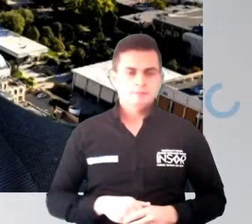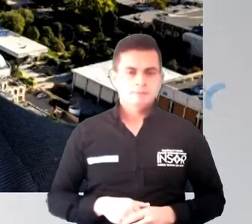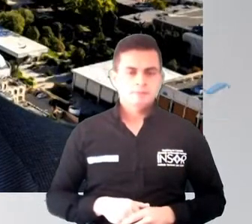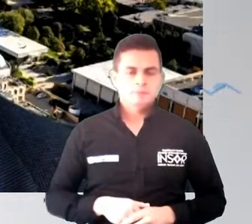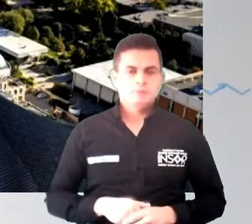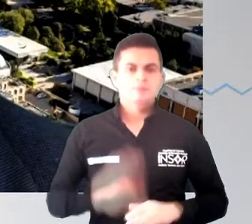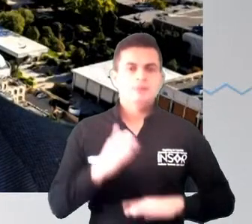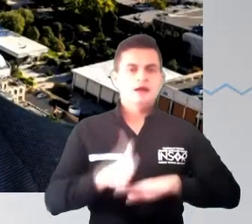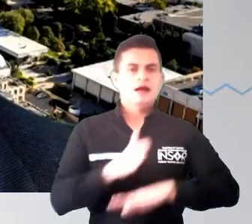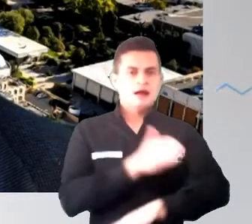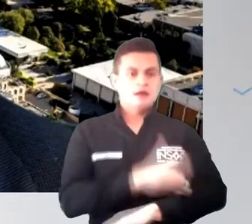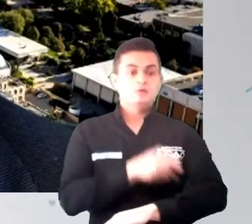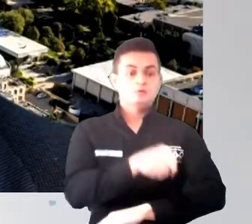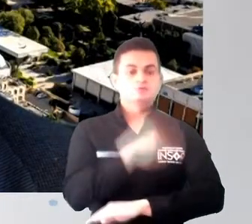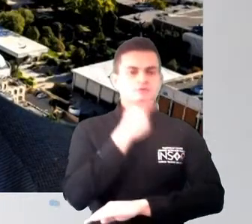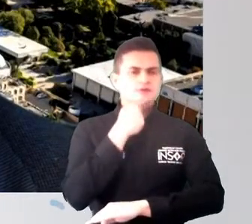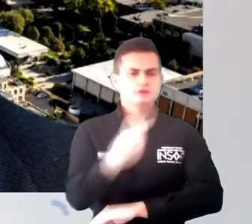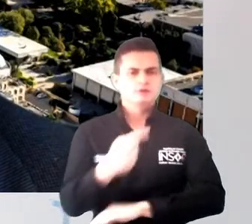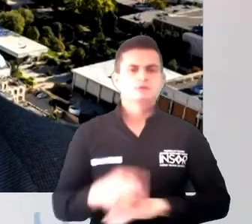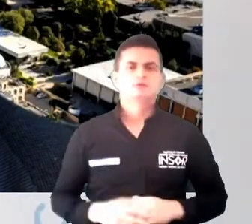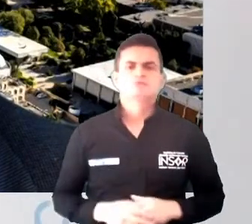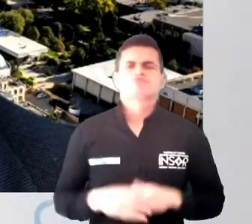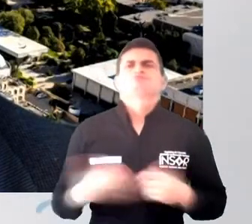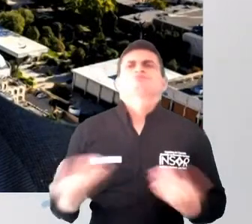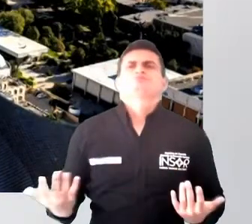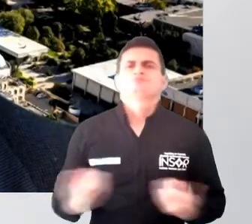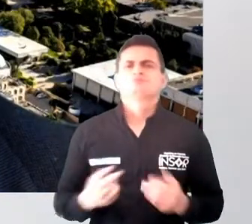que muchas de las veces en el mundo